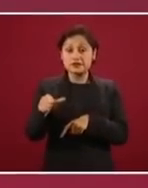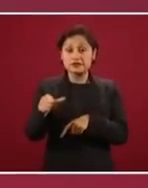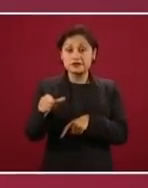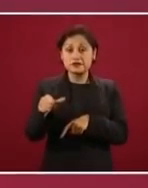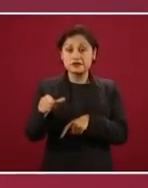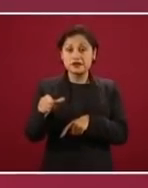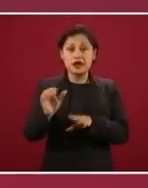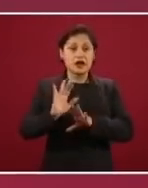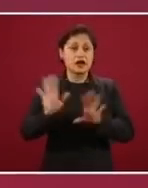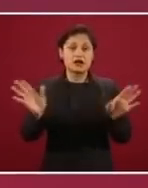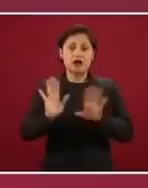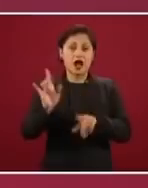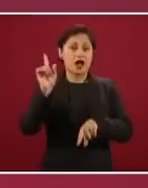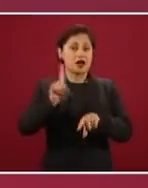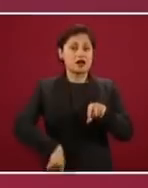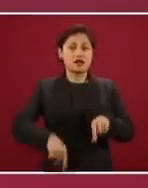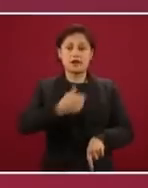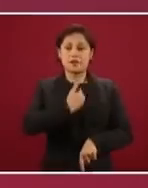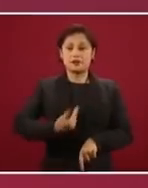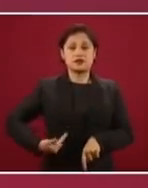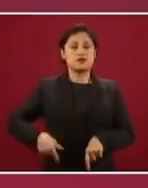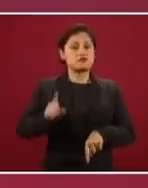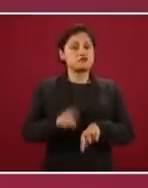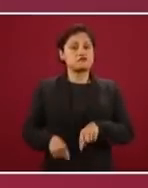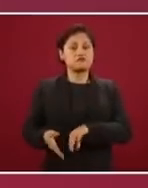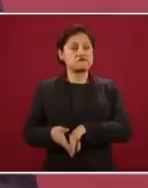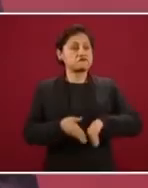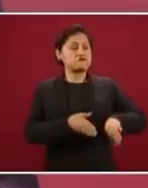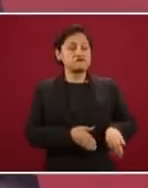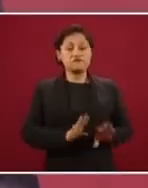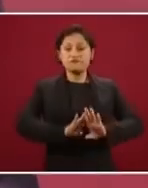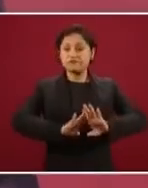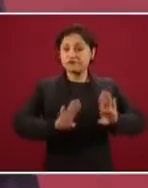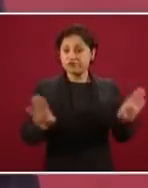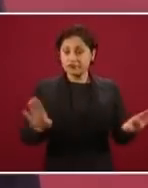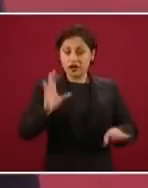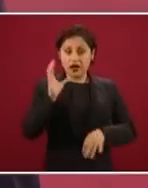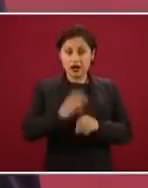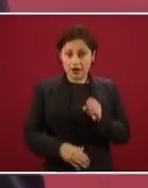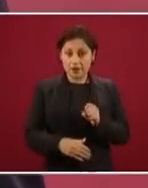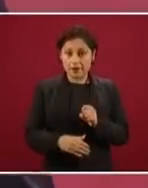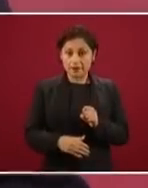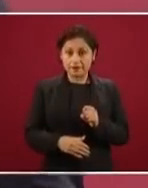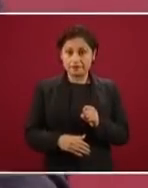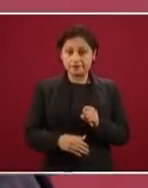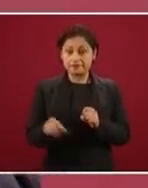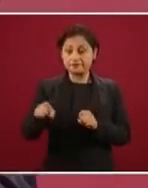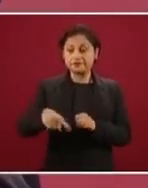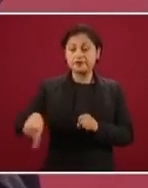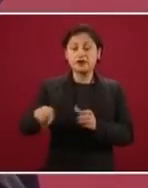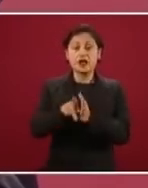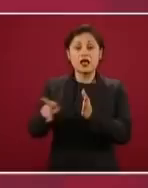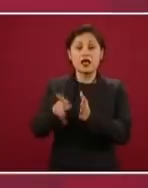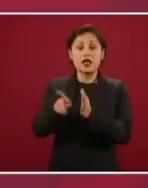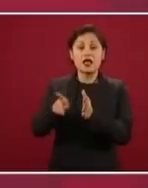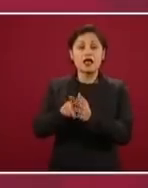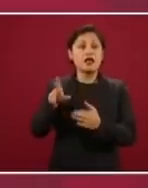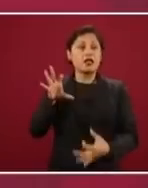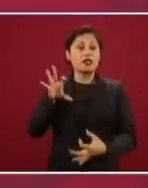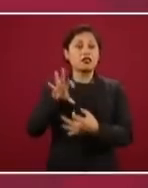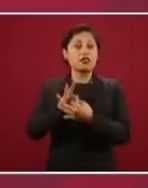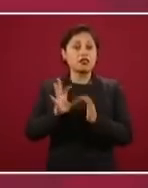al no ser presidente para este alinearse a porfirio